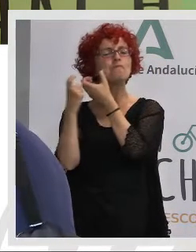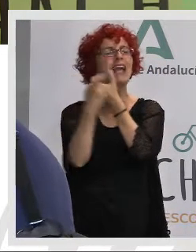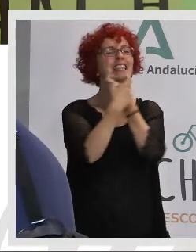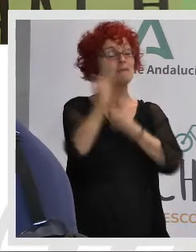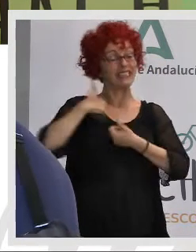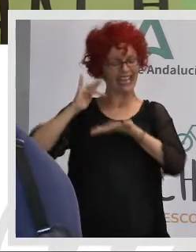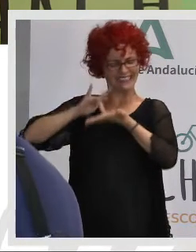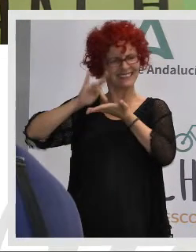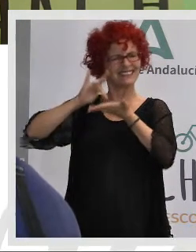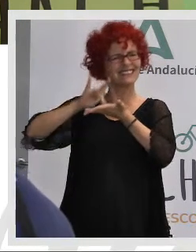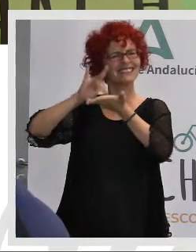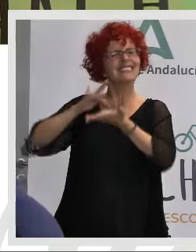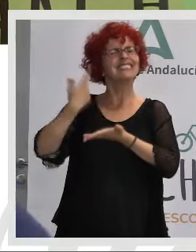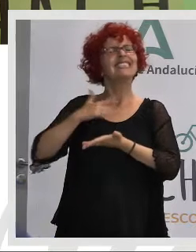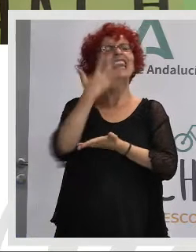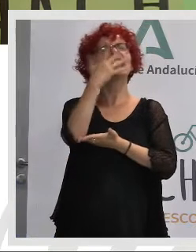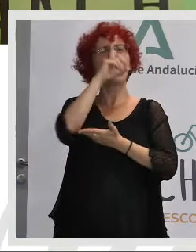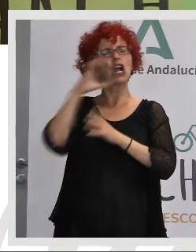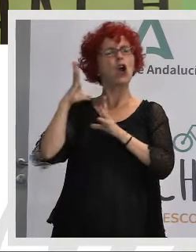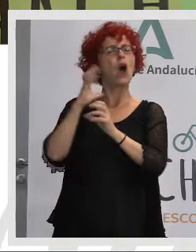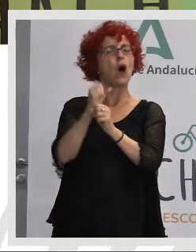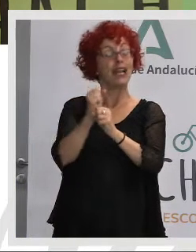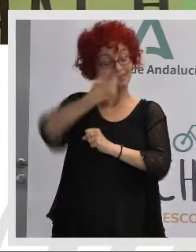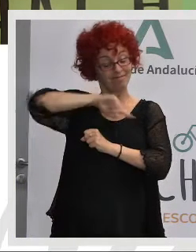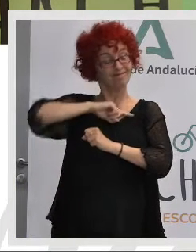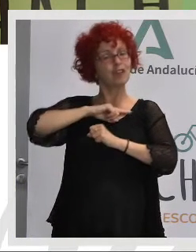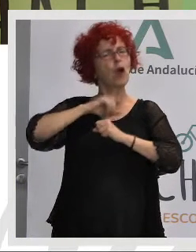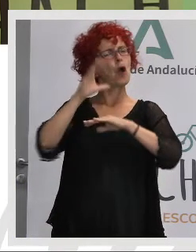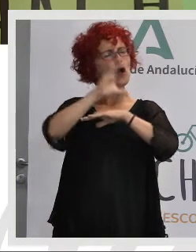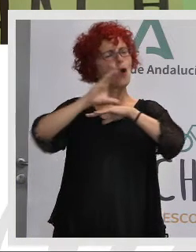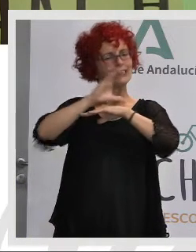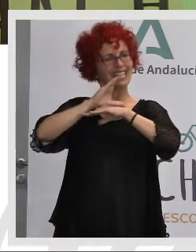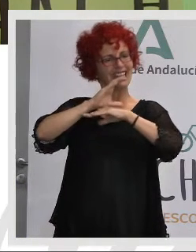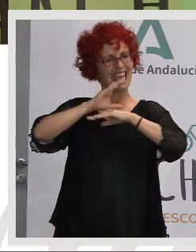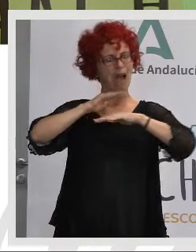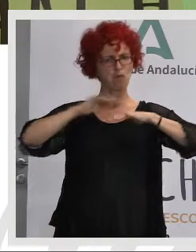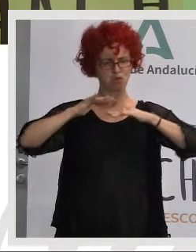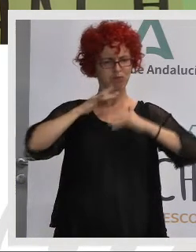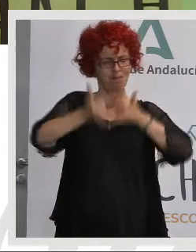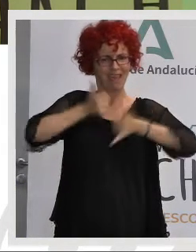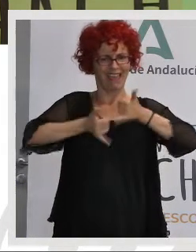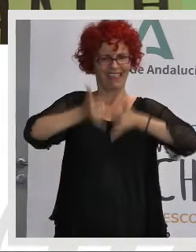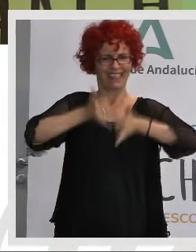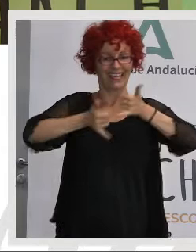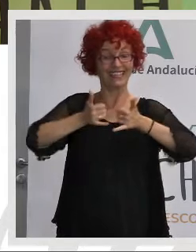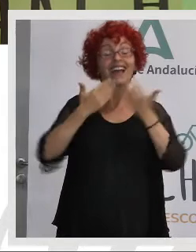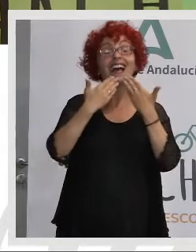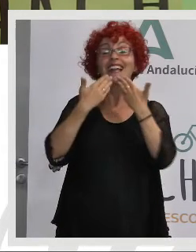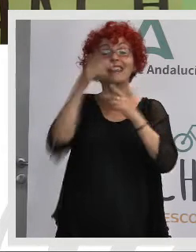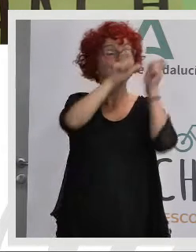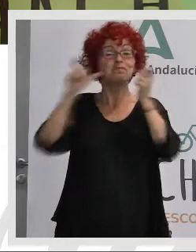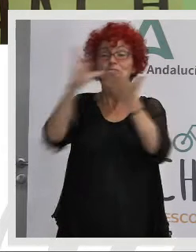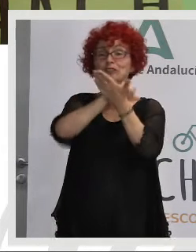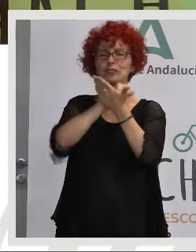ya de este concurso de la Consejería de Fomento Ponte en Marcha. Muchas gracias a todos los que están